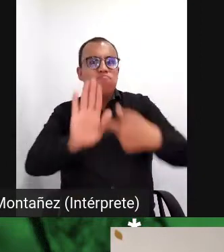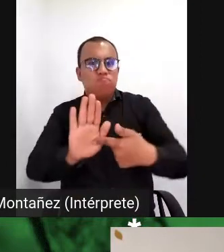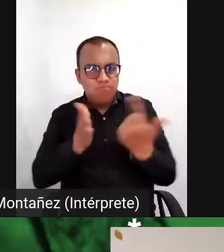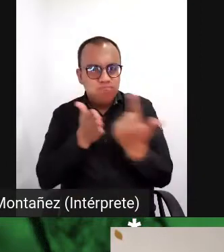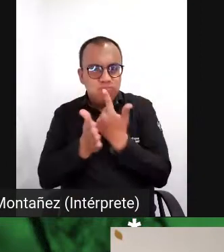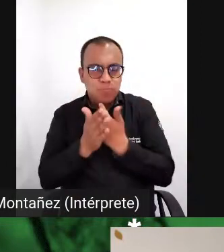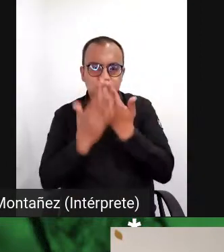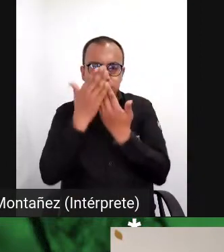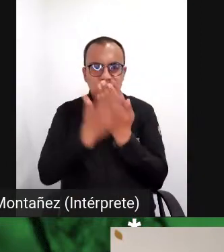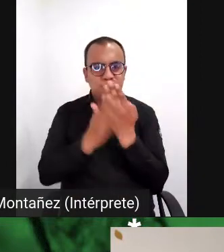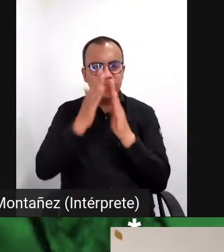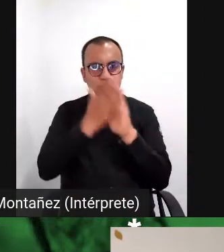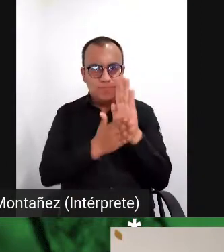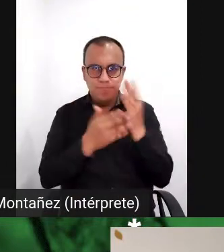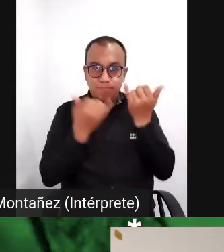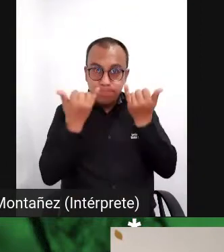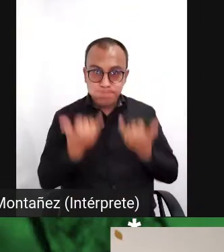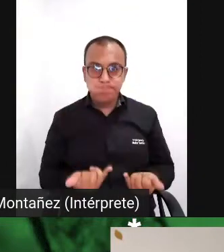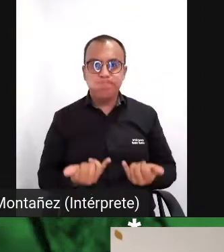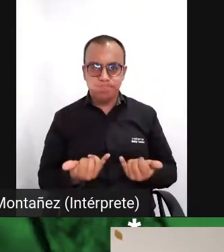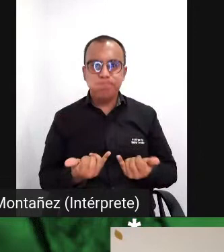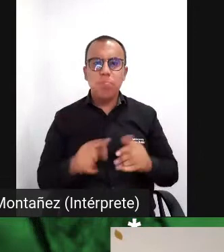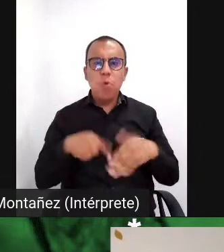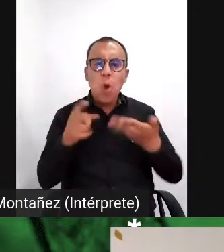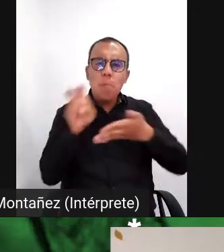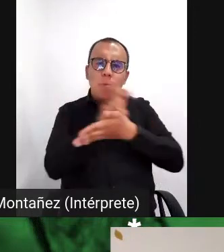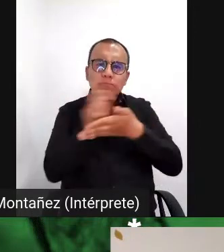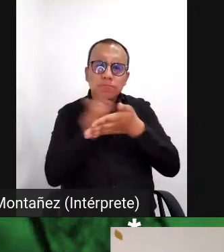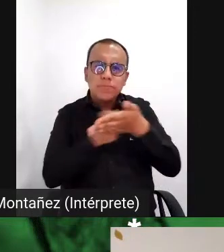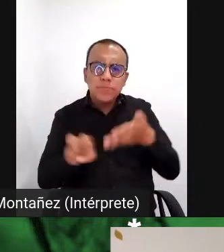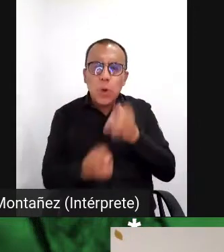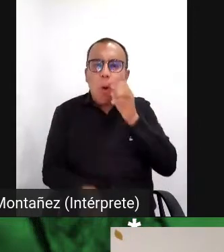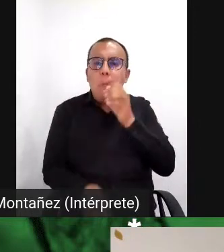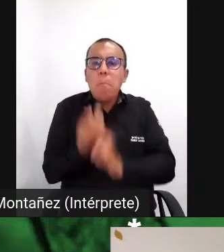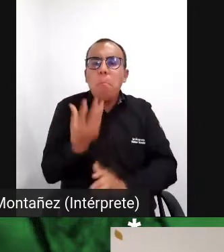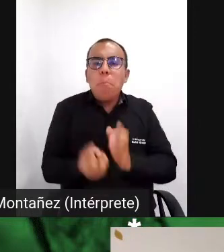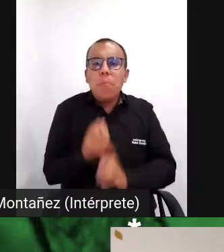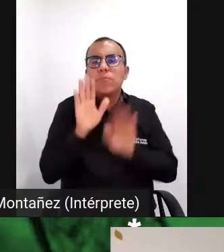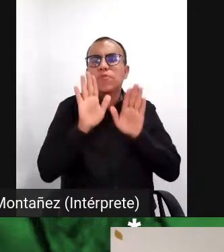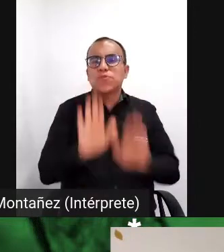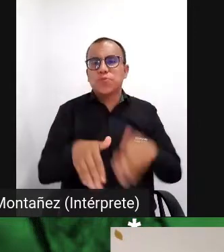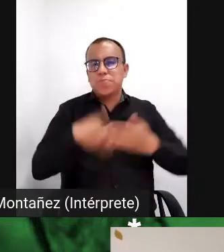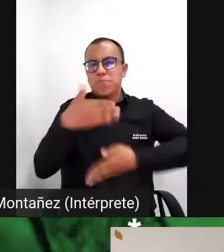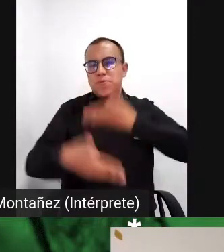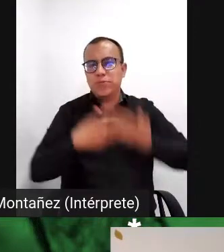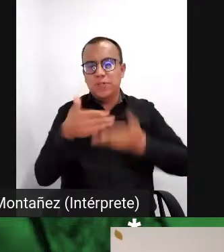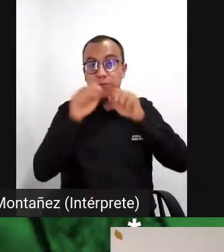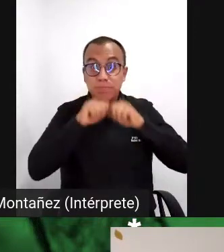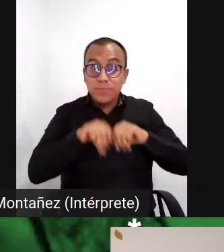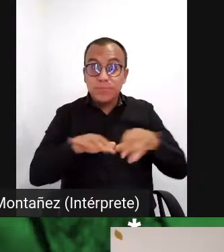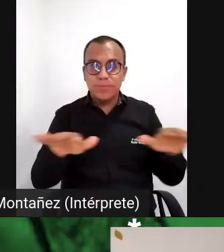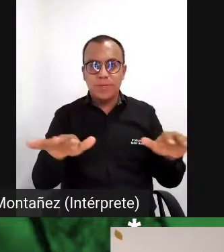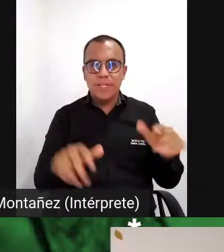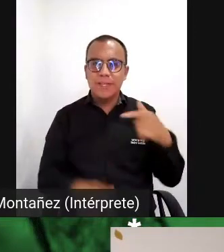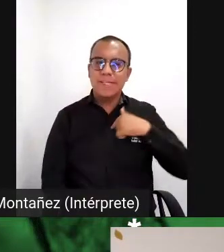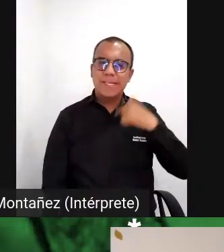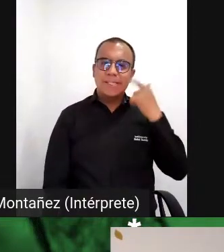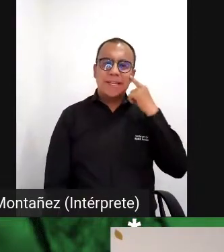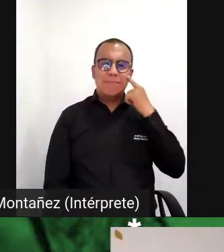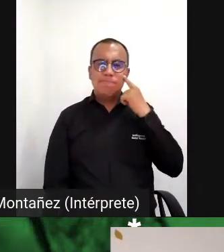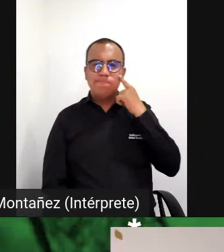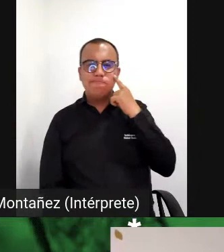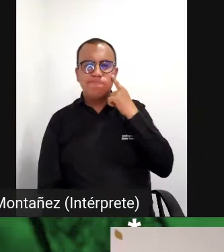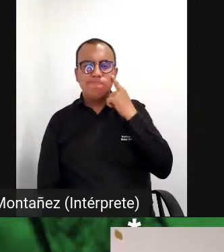la materialidad misma, cómo están impresos, cómo están producidos los libros, ha sido fundamental. Entonces se trataba como de poner todos